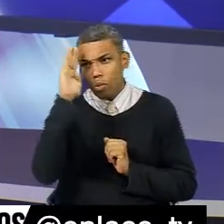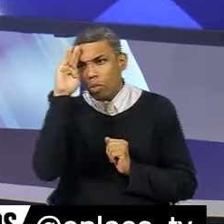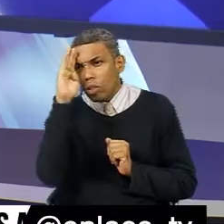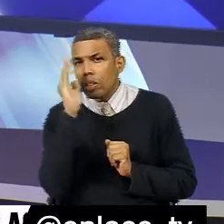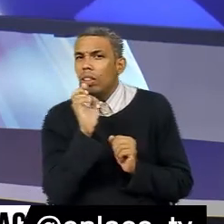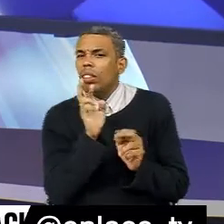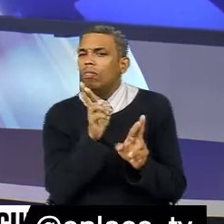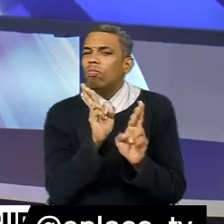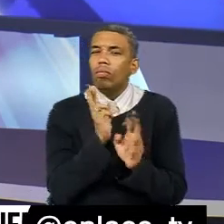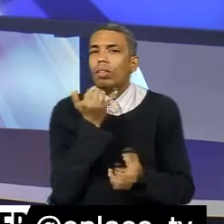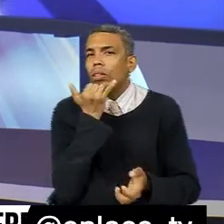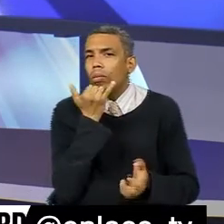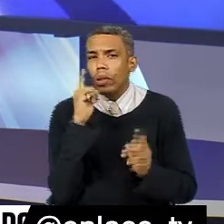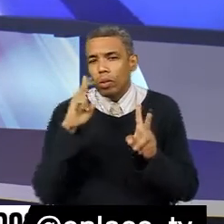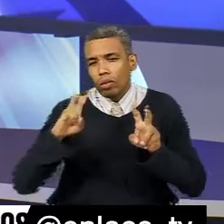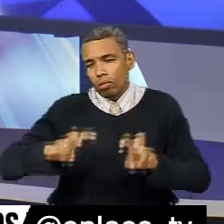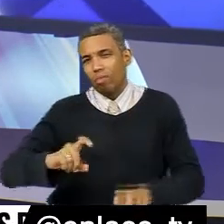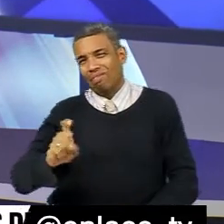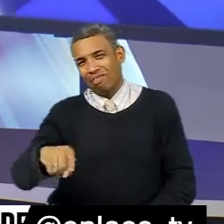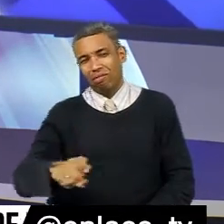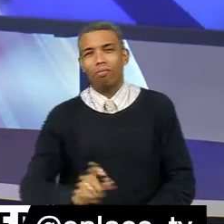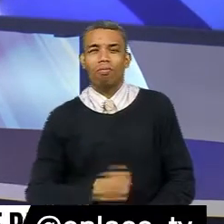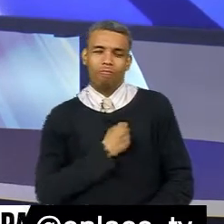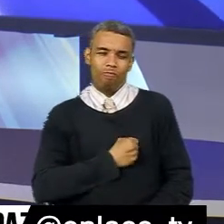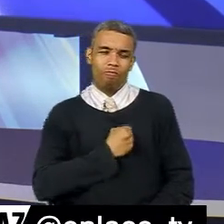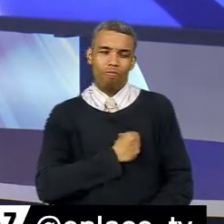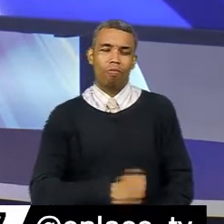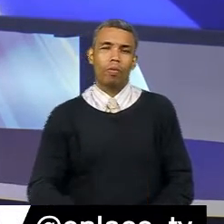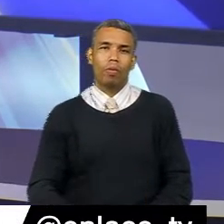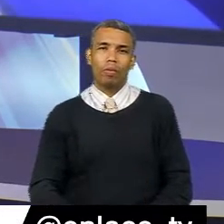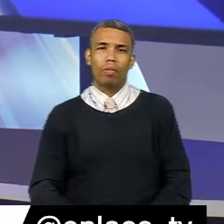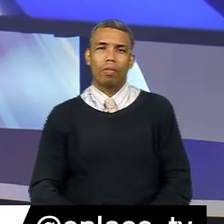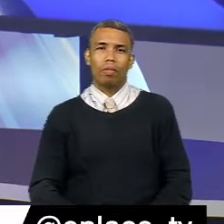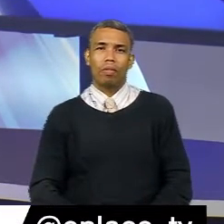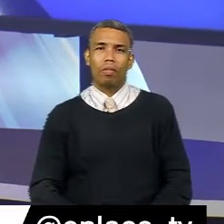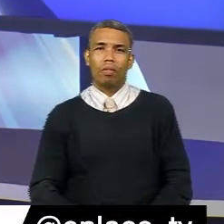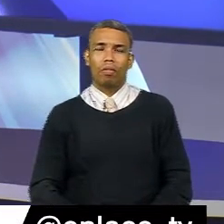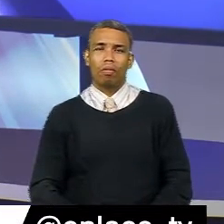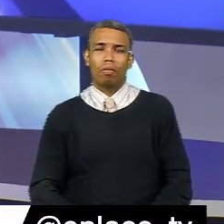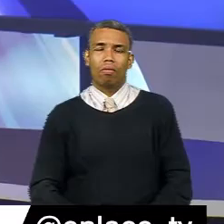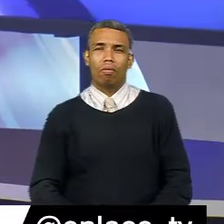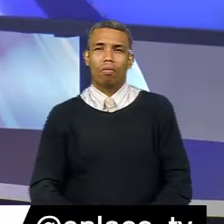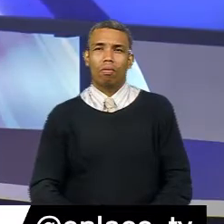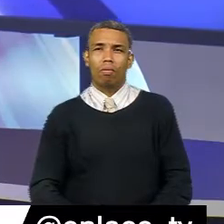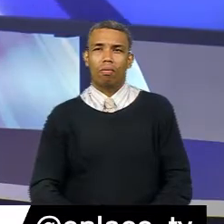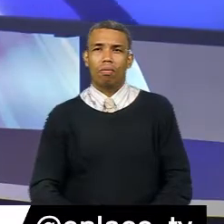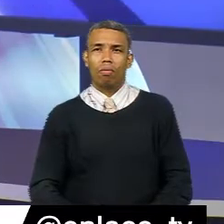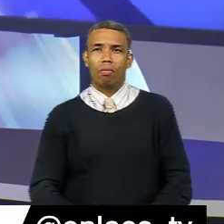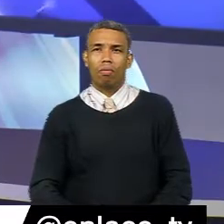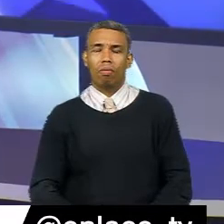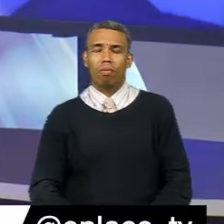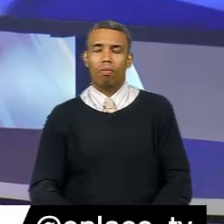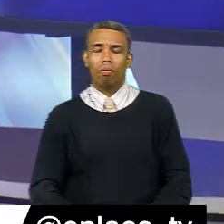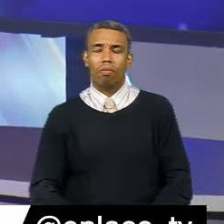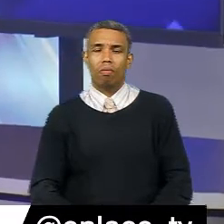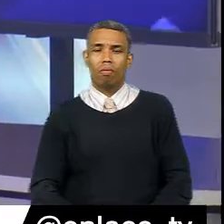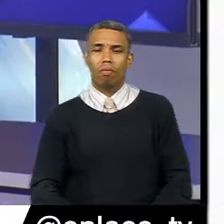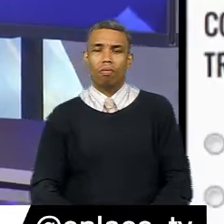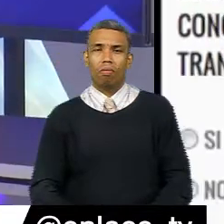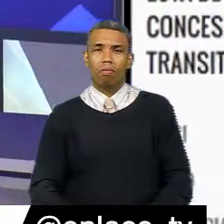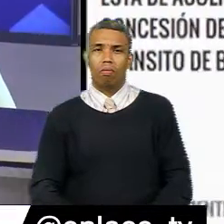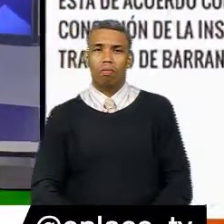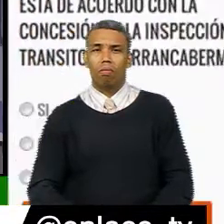esta investigación luego del accidente registrado el pasado domingo en la vereda Los Laureles. Seguimos llevando a nuestra comunidad el acontecer de